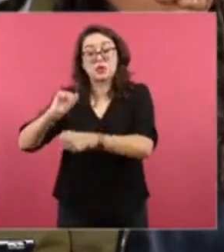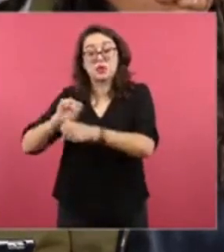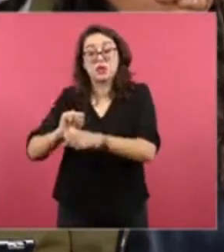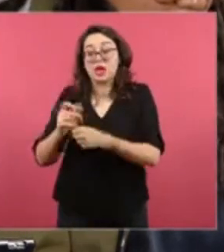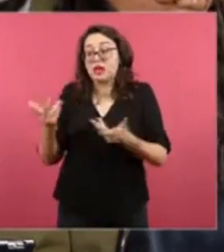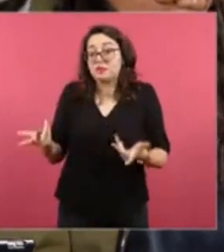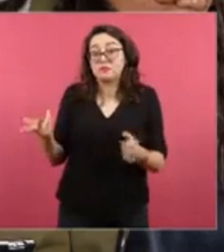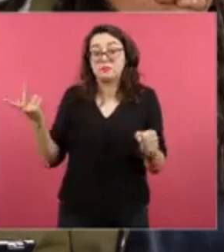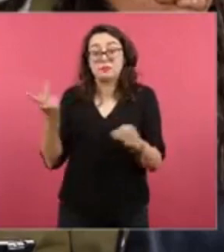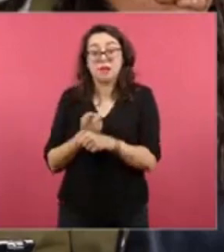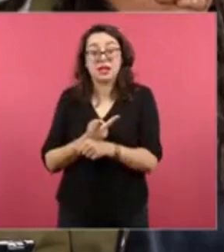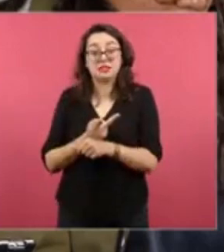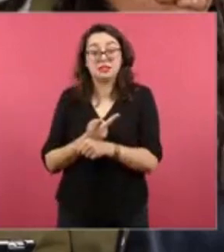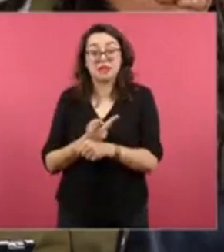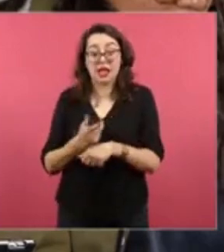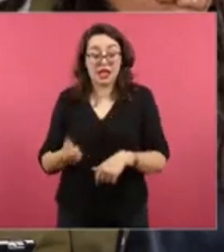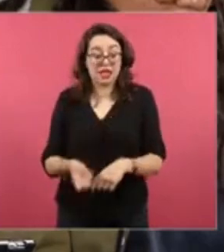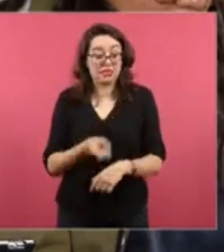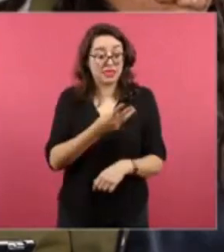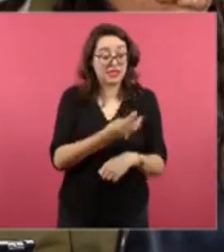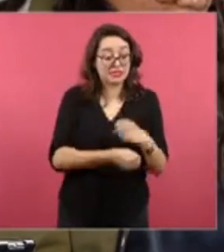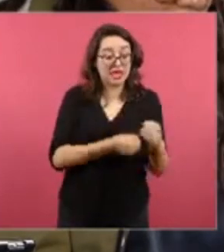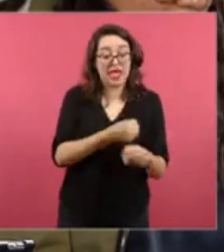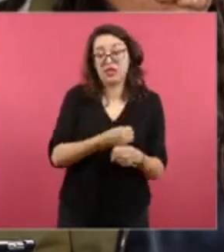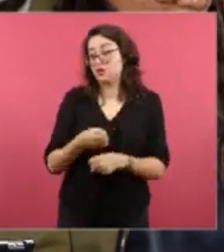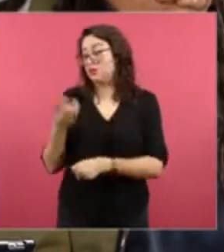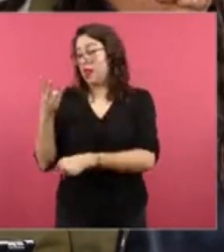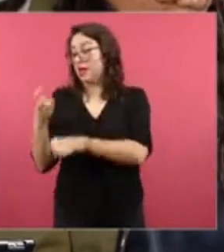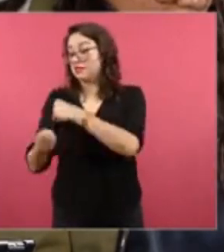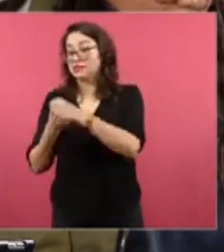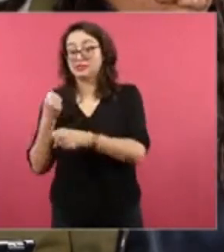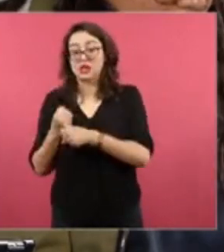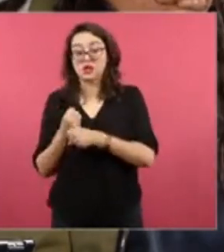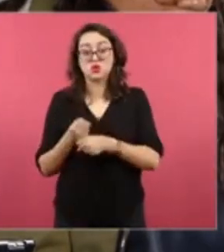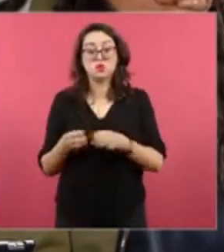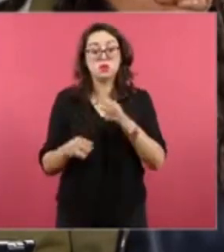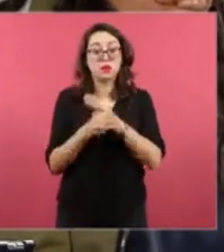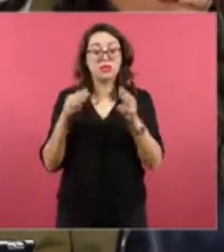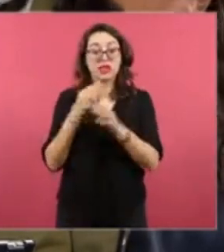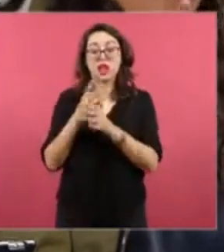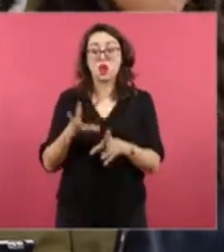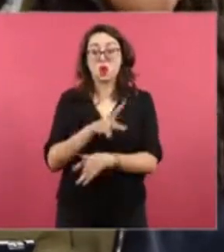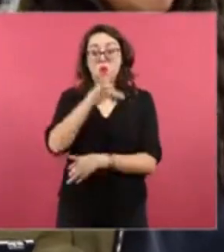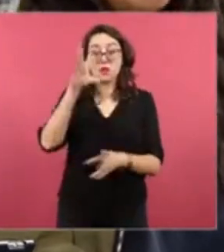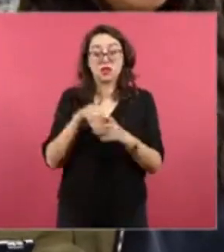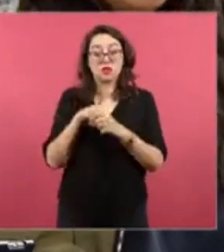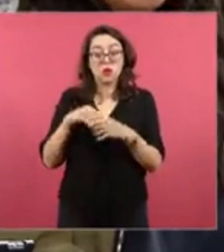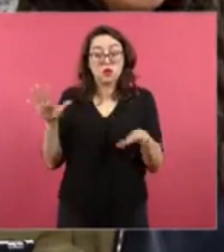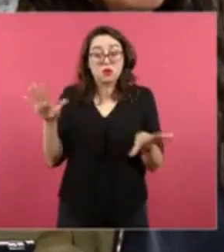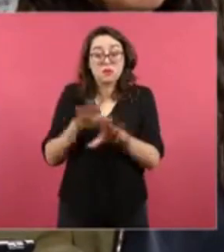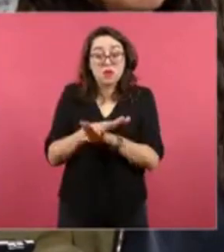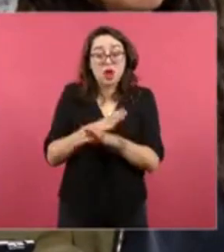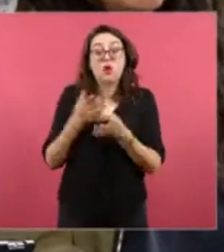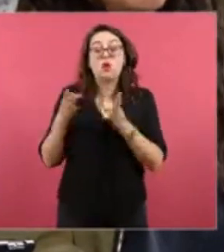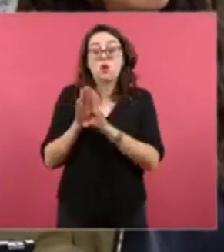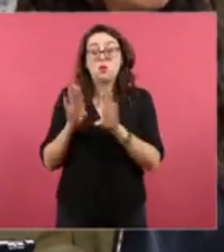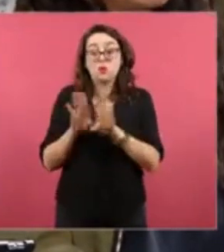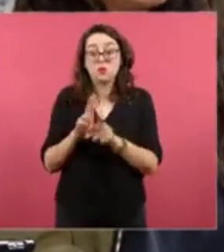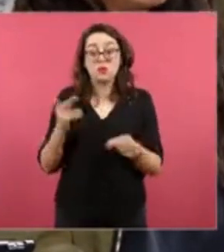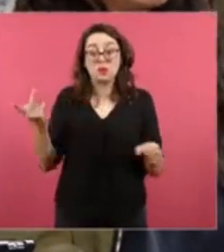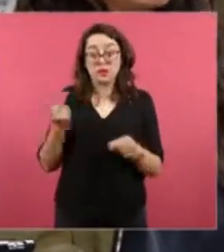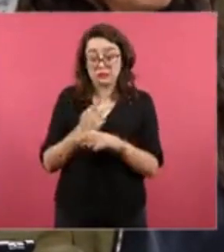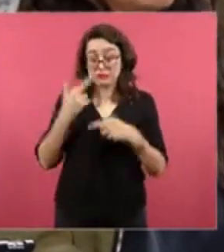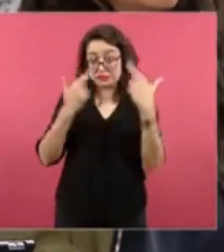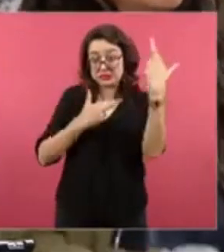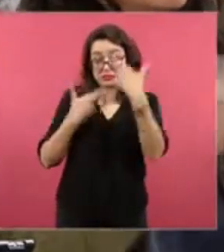generación completa de materiales lo que se modificó, los vamos a conocer, se liberarán, se podrán revisar